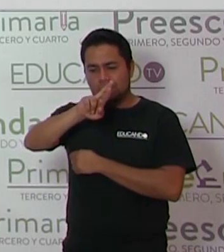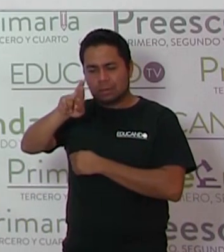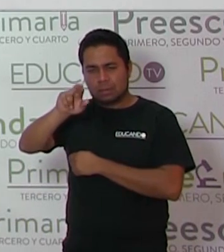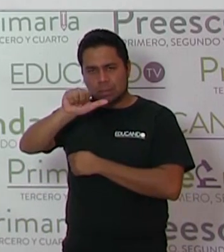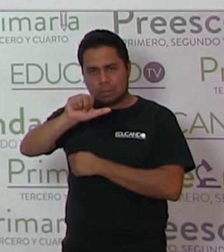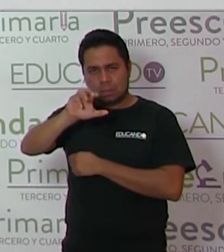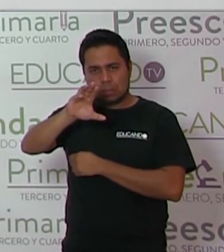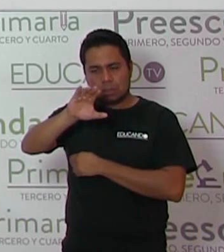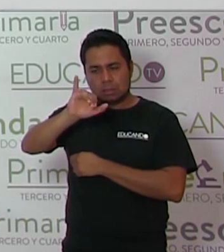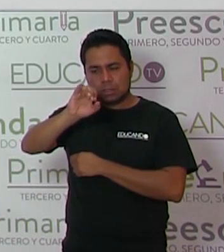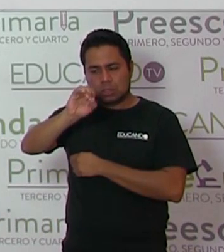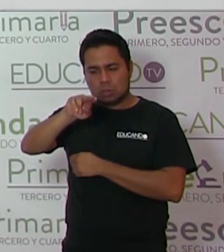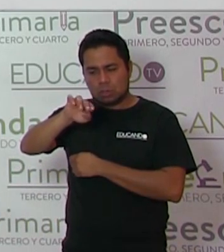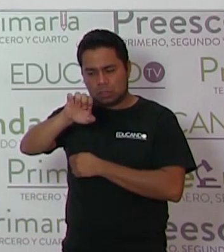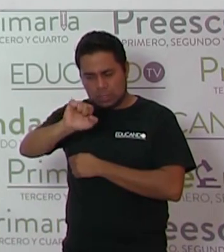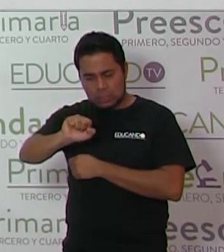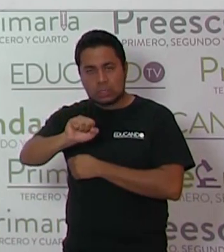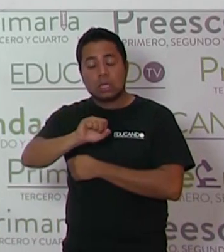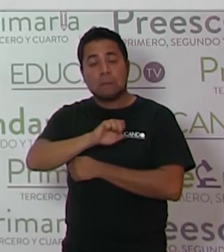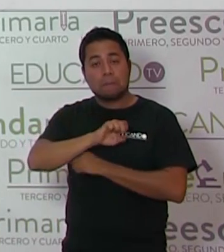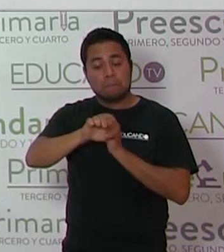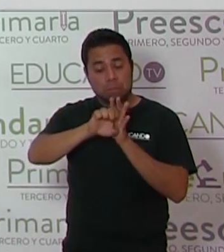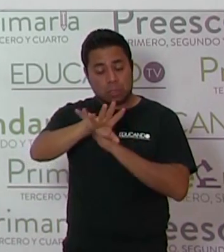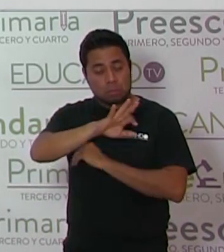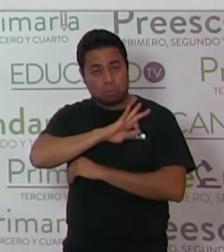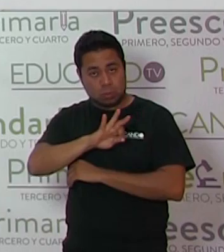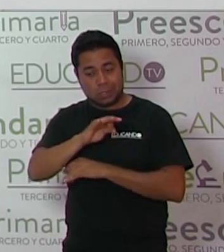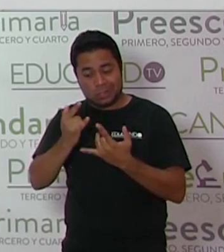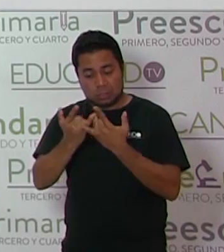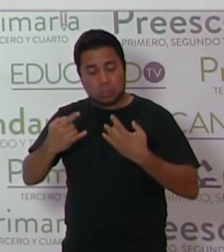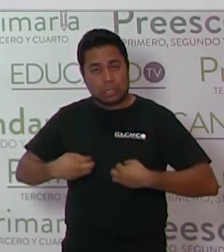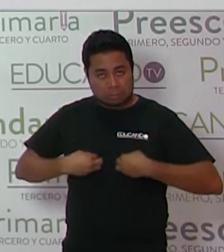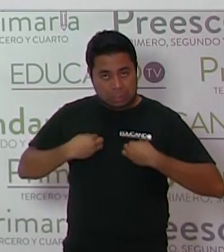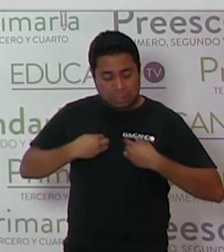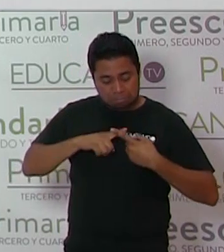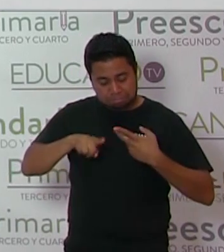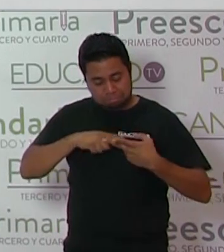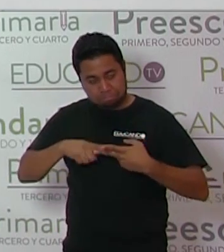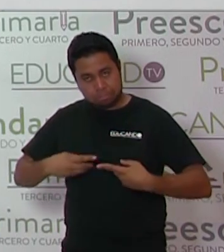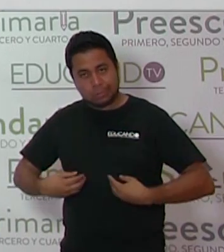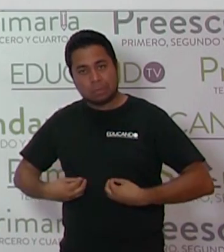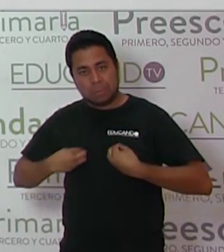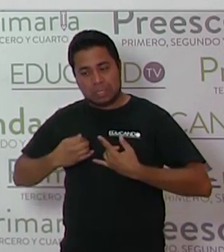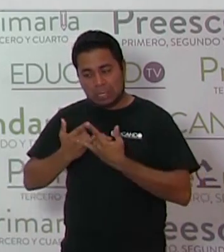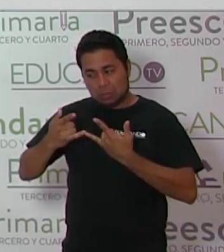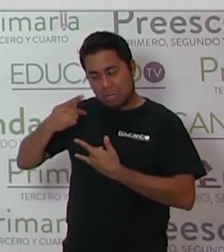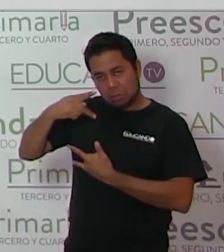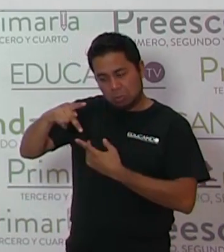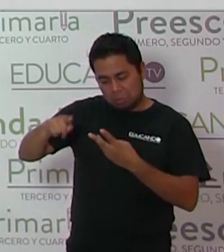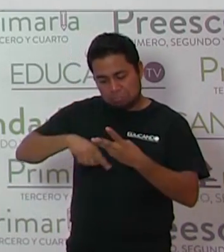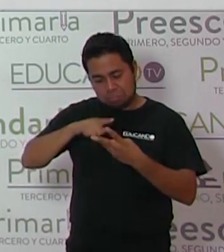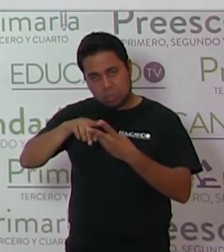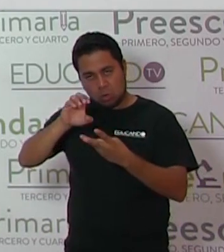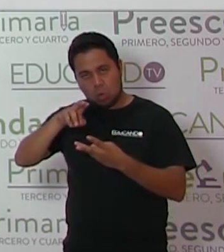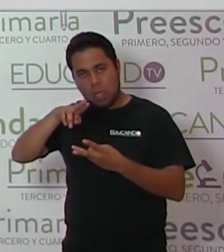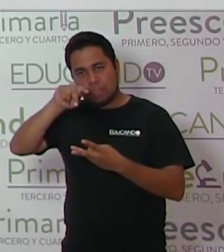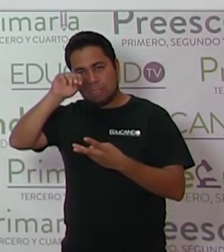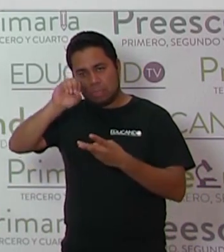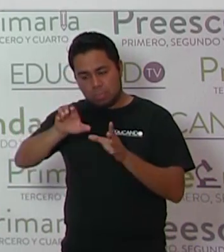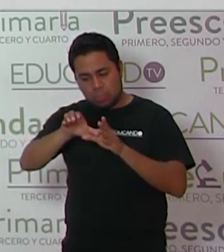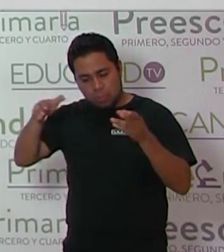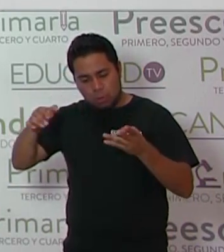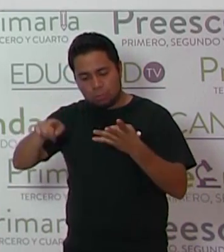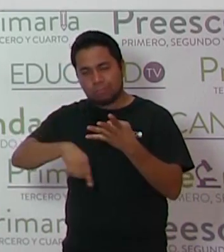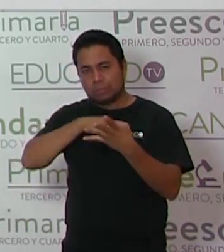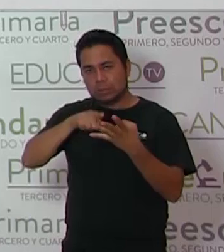una biografía, una autobiografía, un cuento, una fábula, una